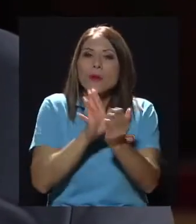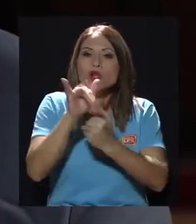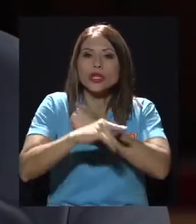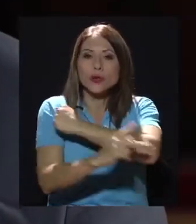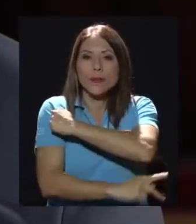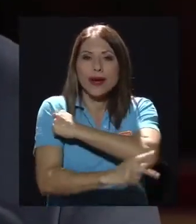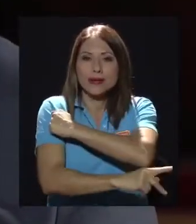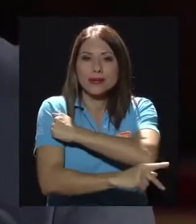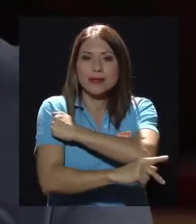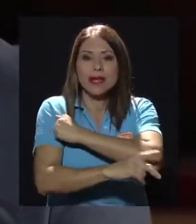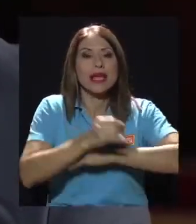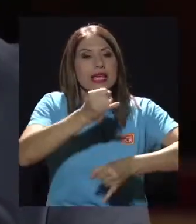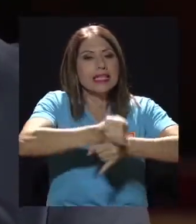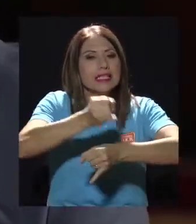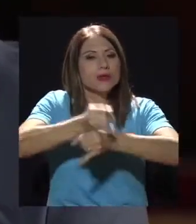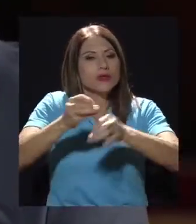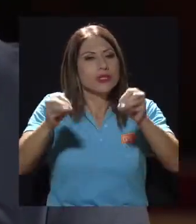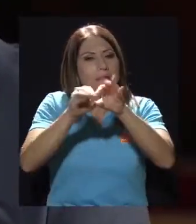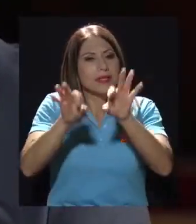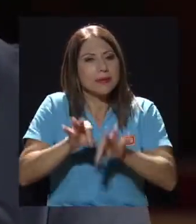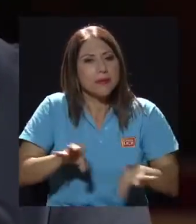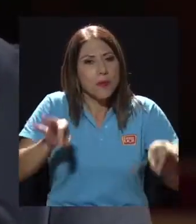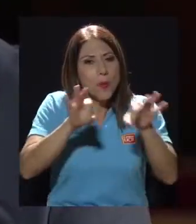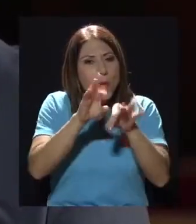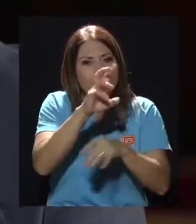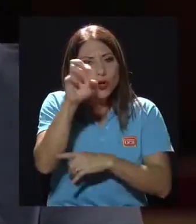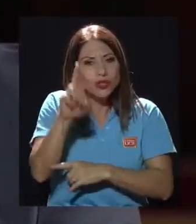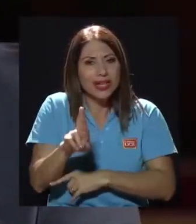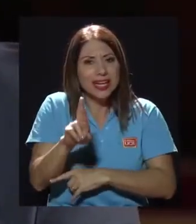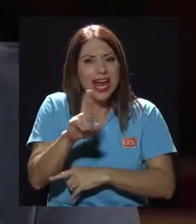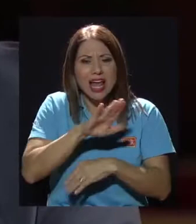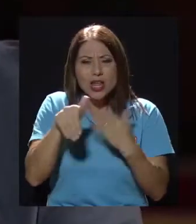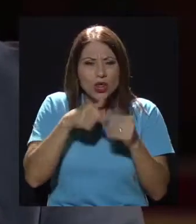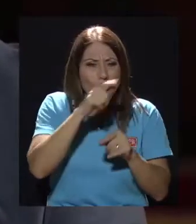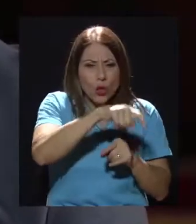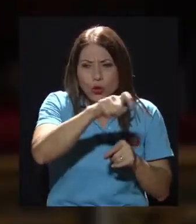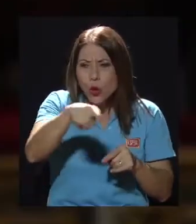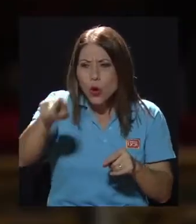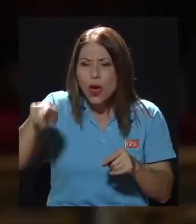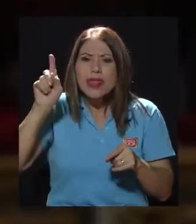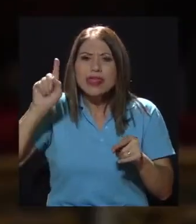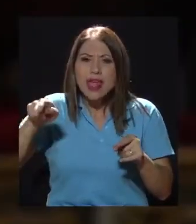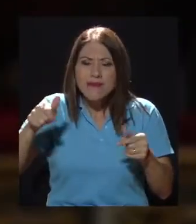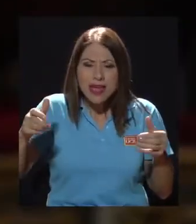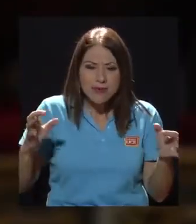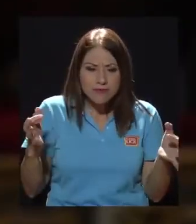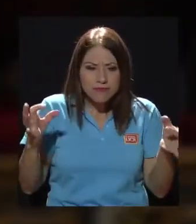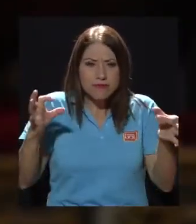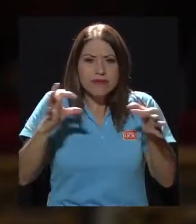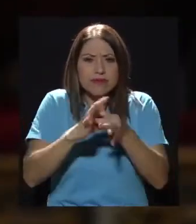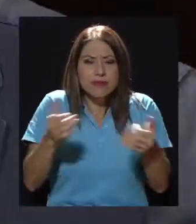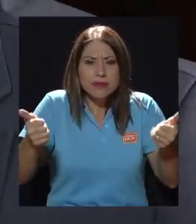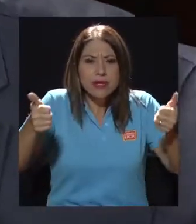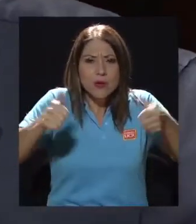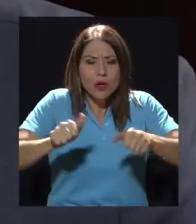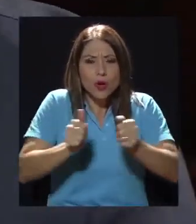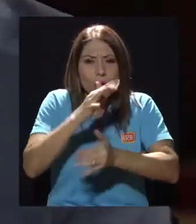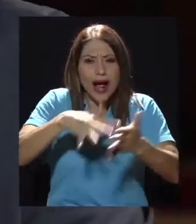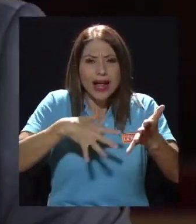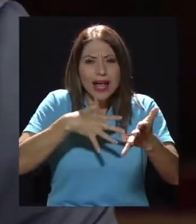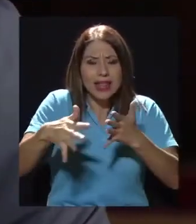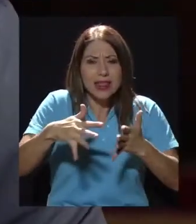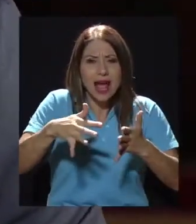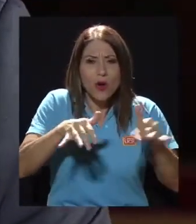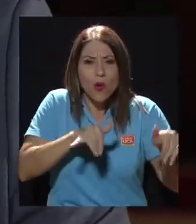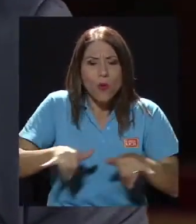las instituciones más importantes de Costa Rica debemos ponernos de acuerdo con una agenda común. ¿Falta compromiso de parte del Ministerio de Cultura? Para mí es difícil decir